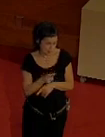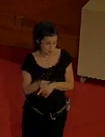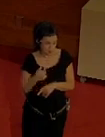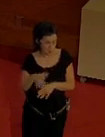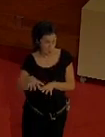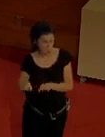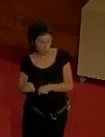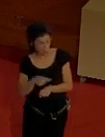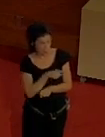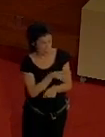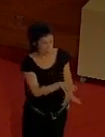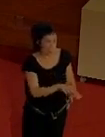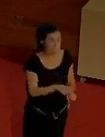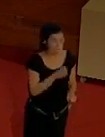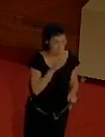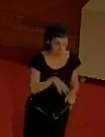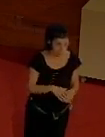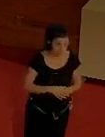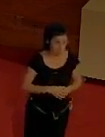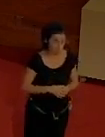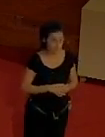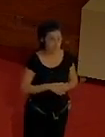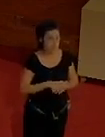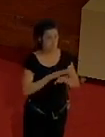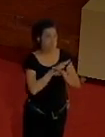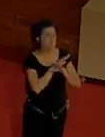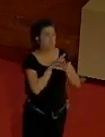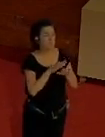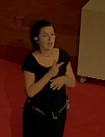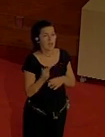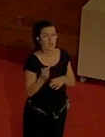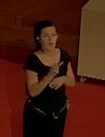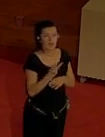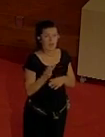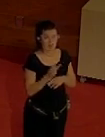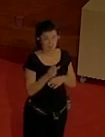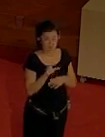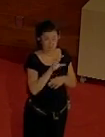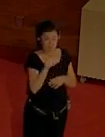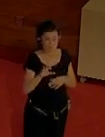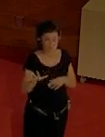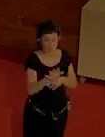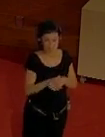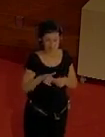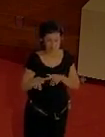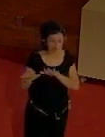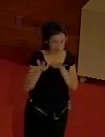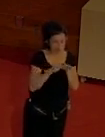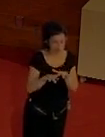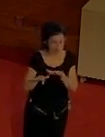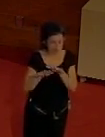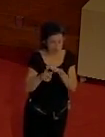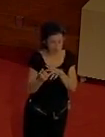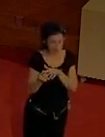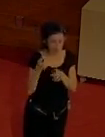llevo yo por lo tanto que ahora mismo los dos están cortejando a los países de la zona para traérselo a su campo